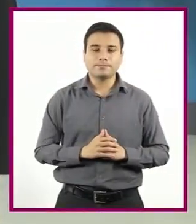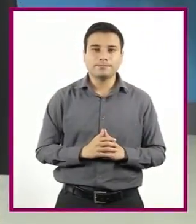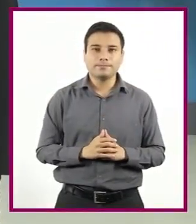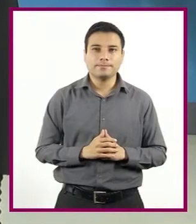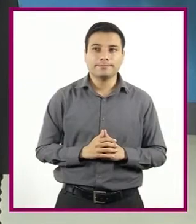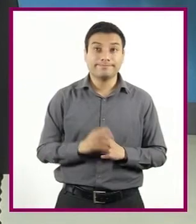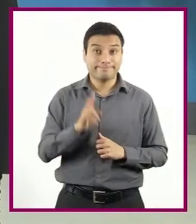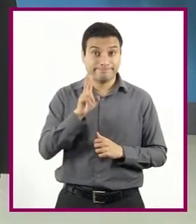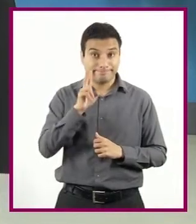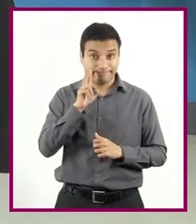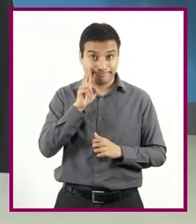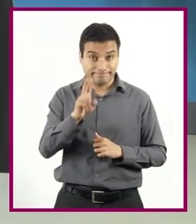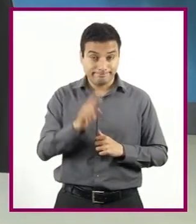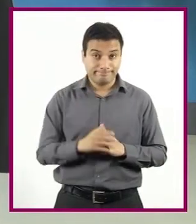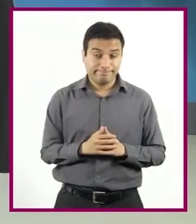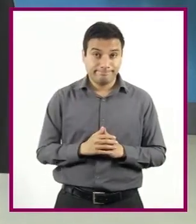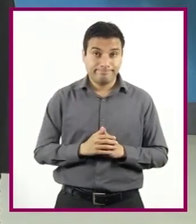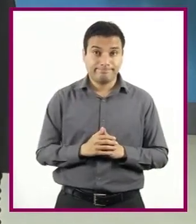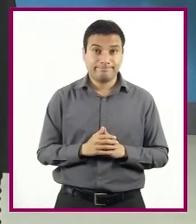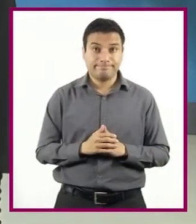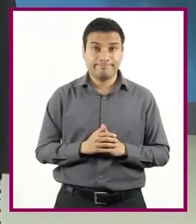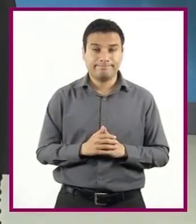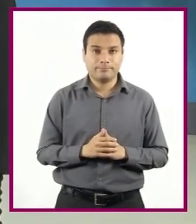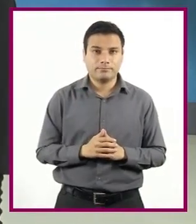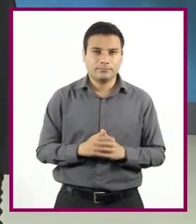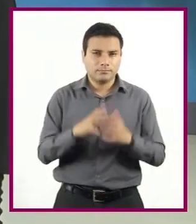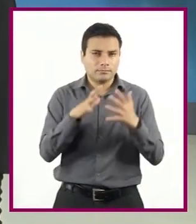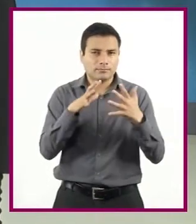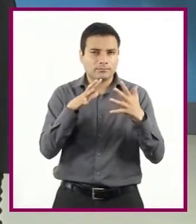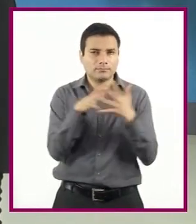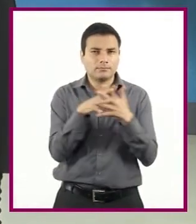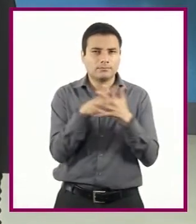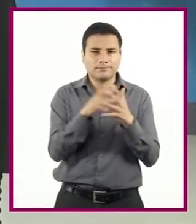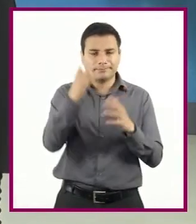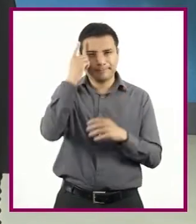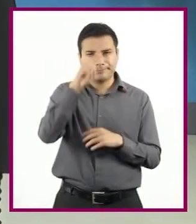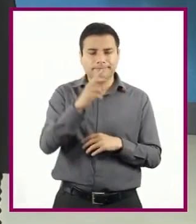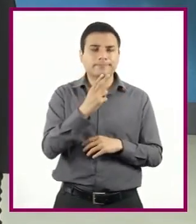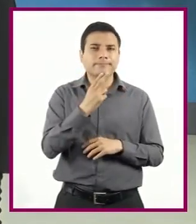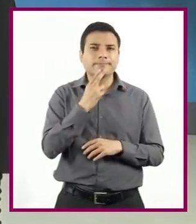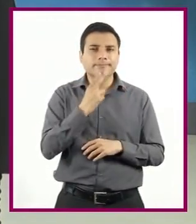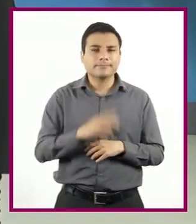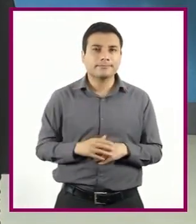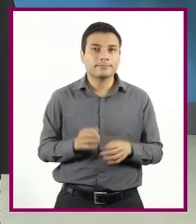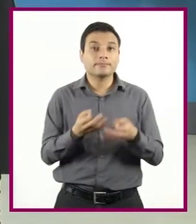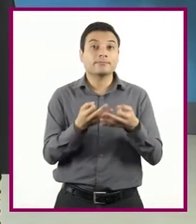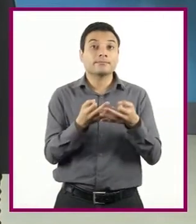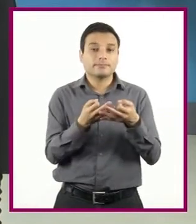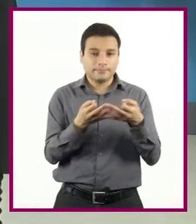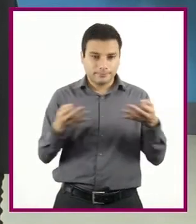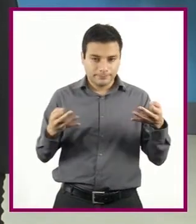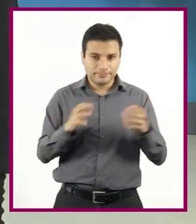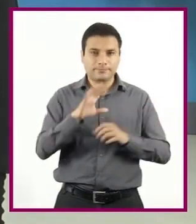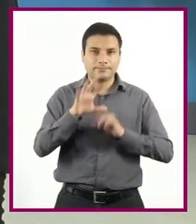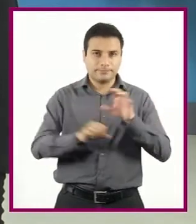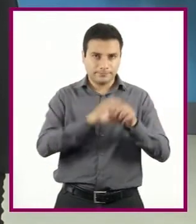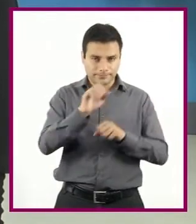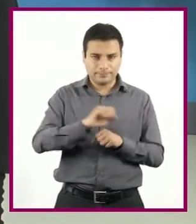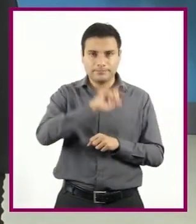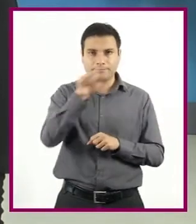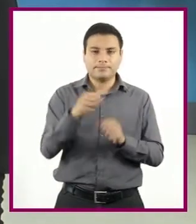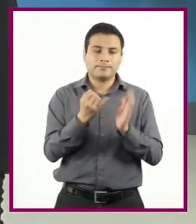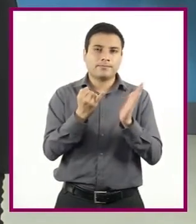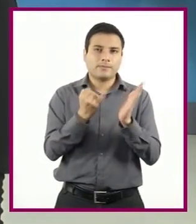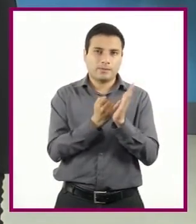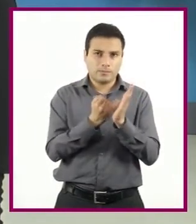Como pudimos ver y escuchar, la guerra no solo tenía como finalidad la conquista de poblaciones que brindarían pago de tributos a los